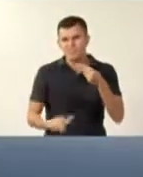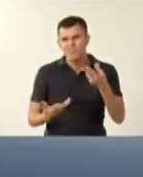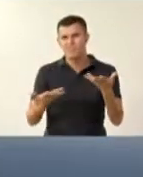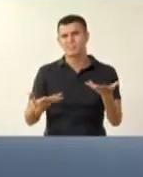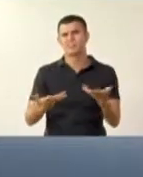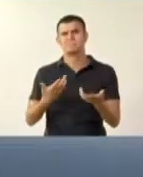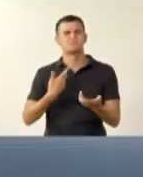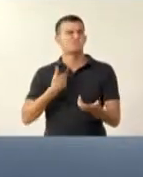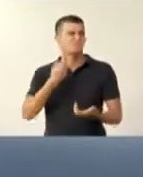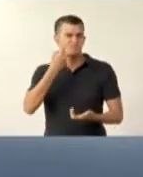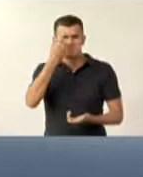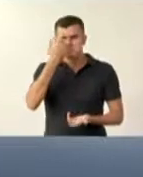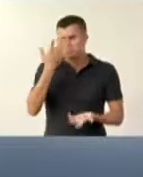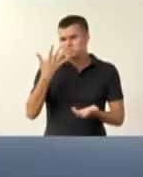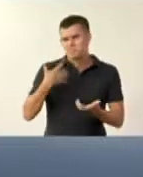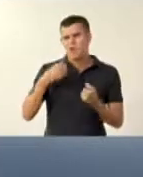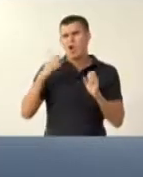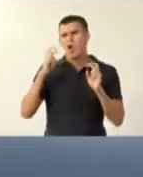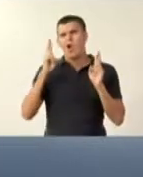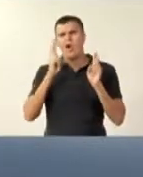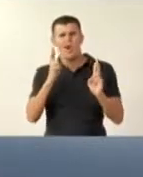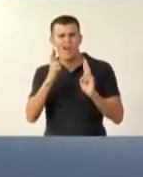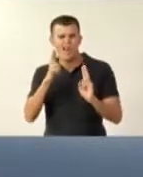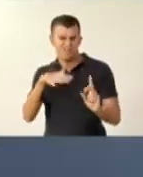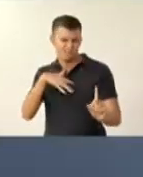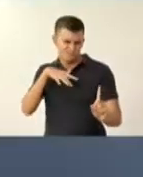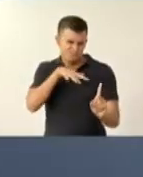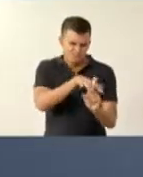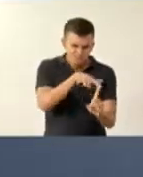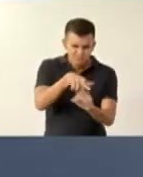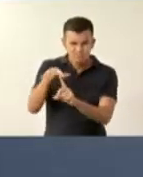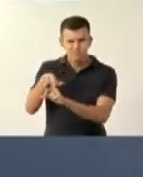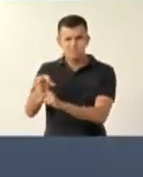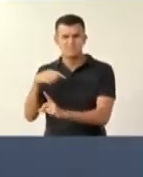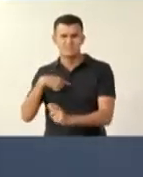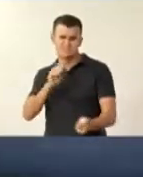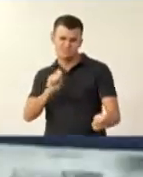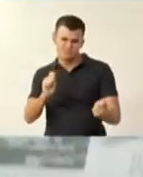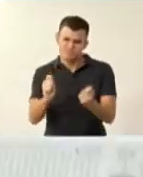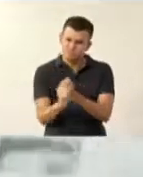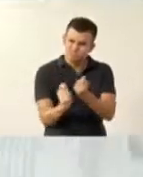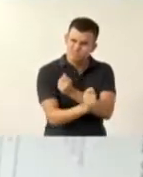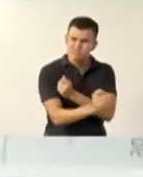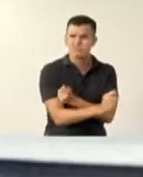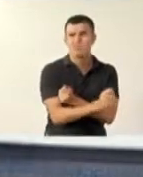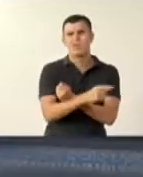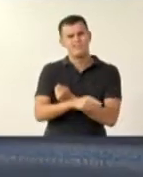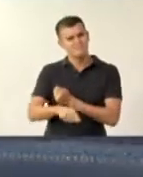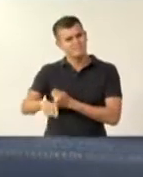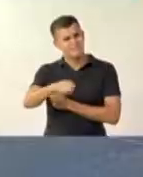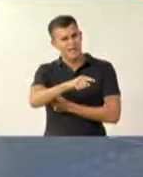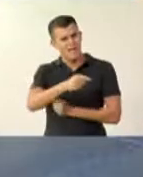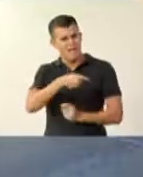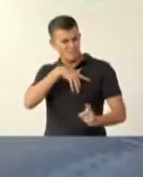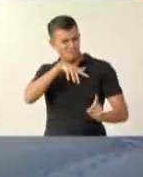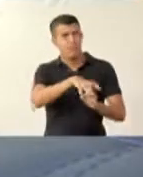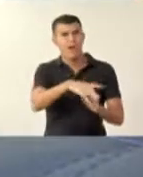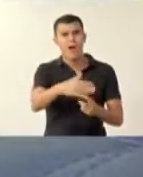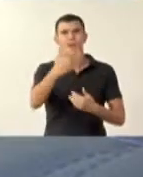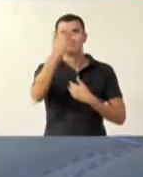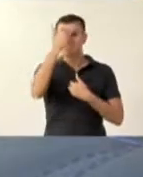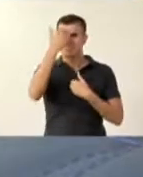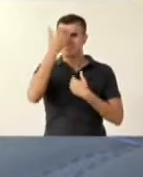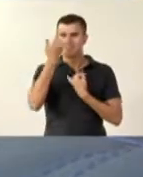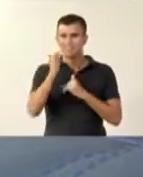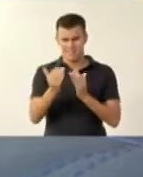contar historias que de alguna manera puedan llegar a remover fibras, que creen cierto grado de conciencia en